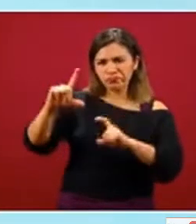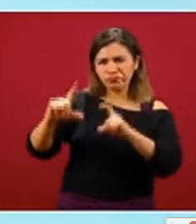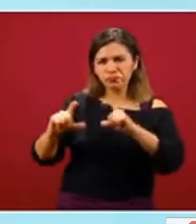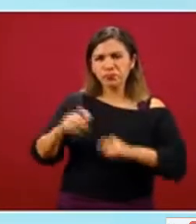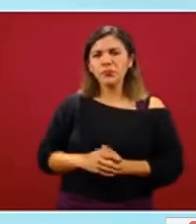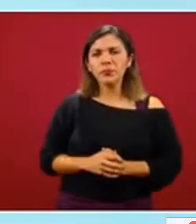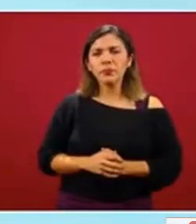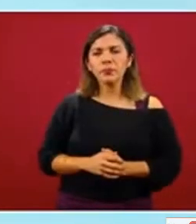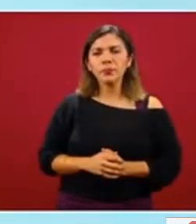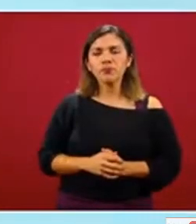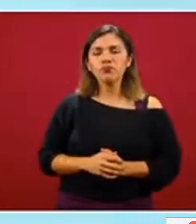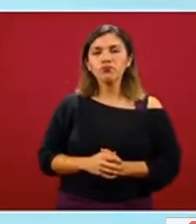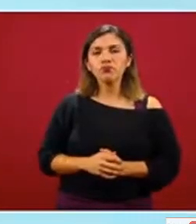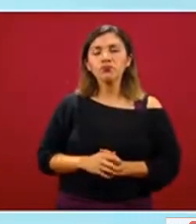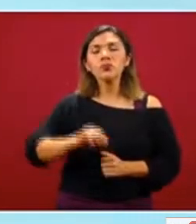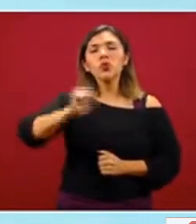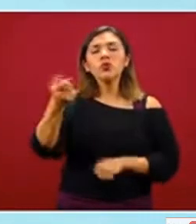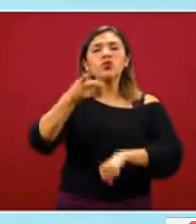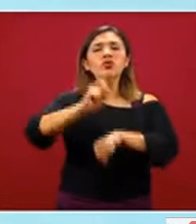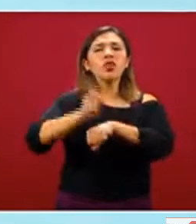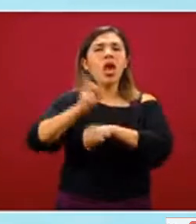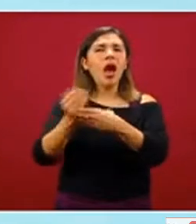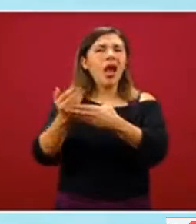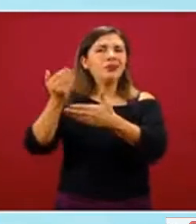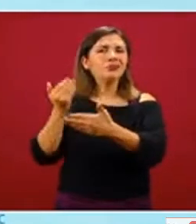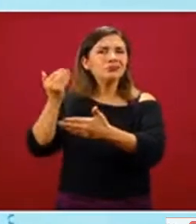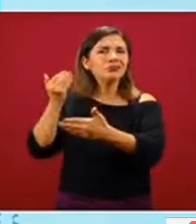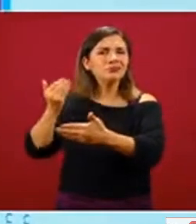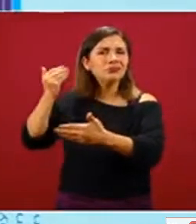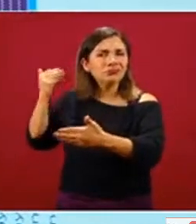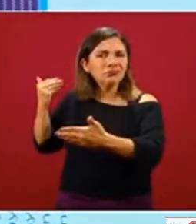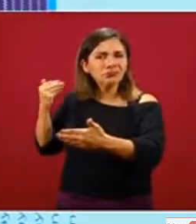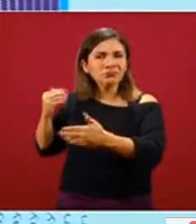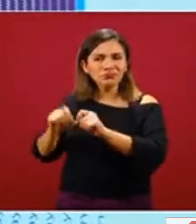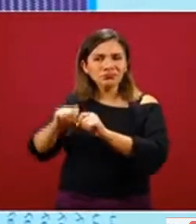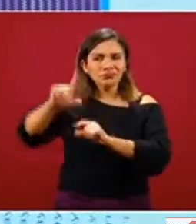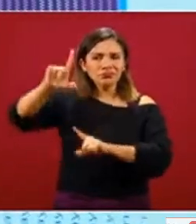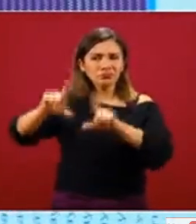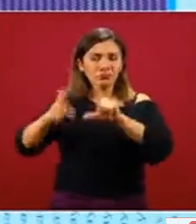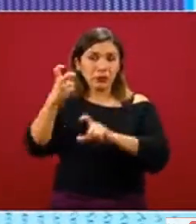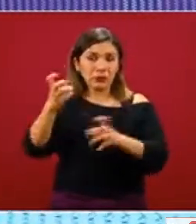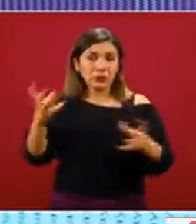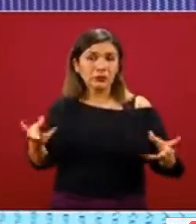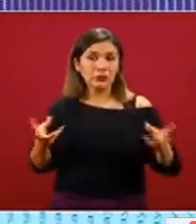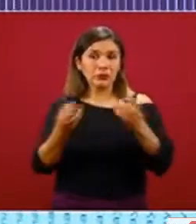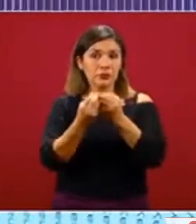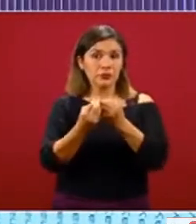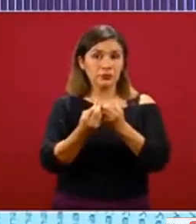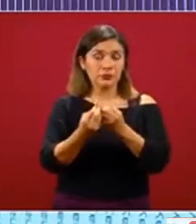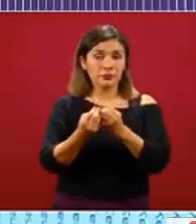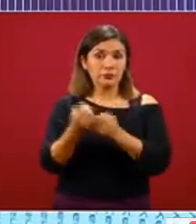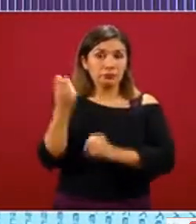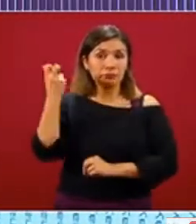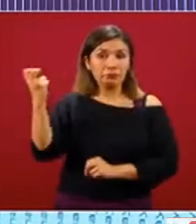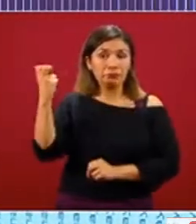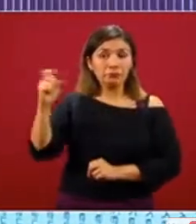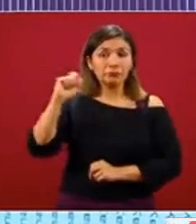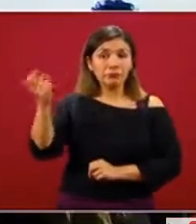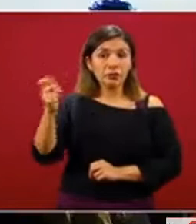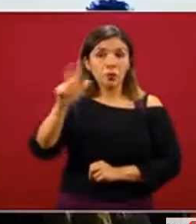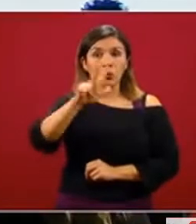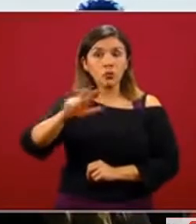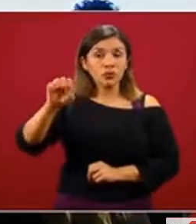luego tenemos las de días previos, y aquí están. Estas son, estas